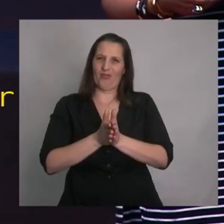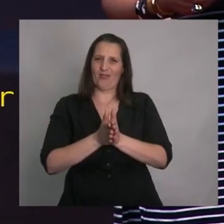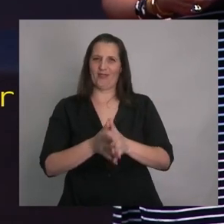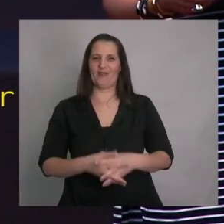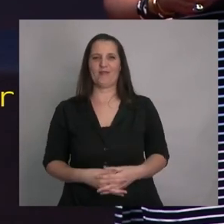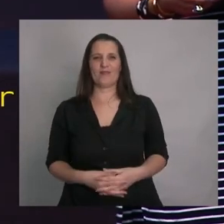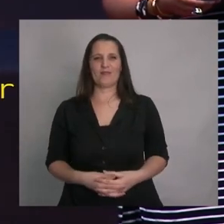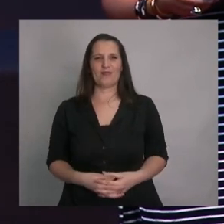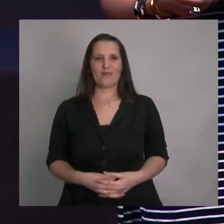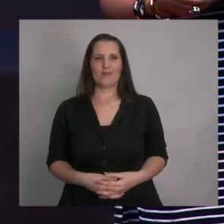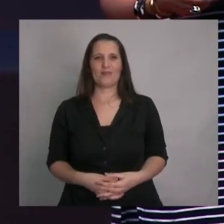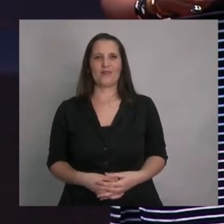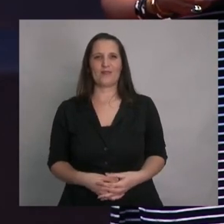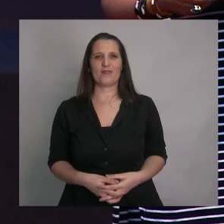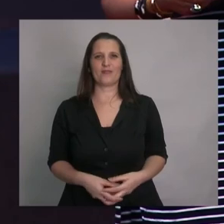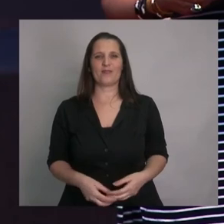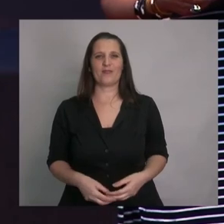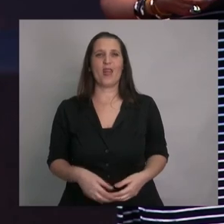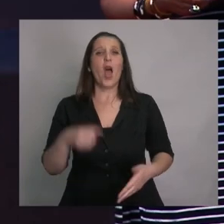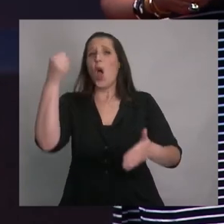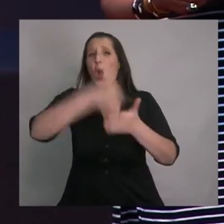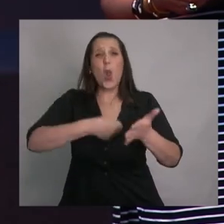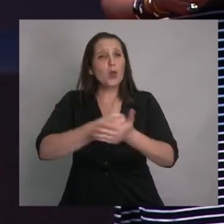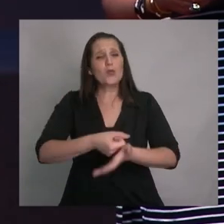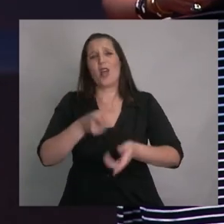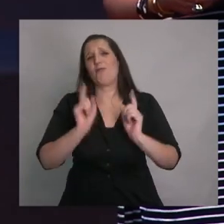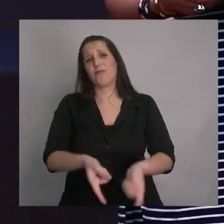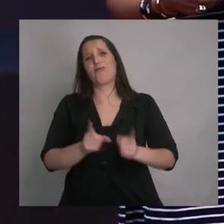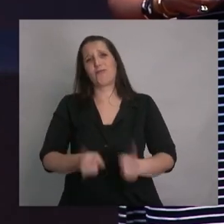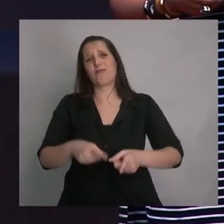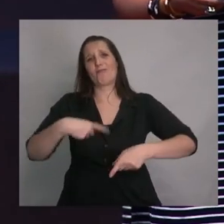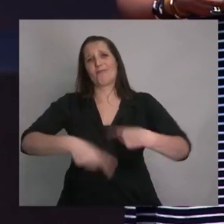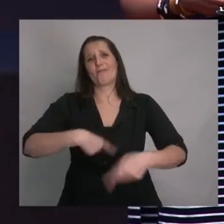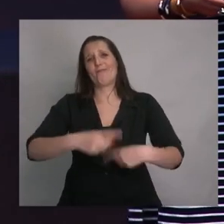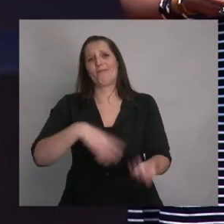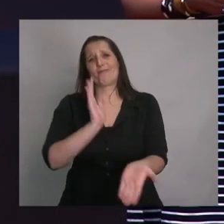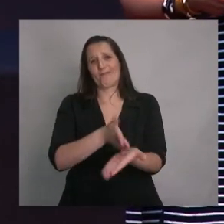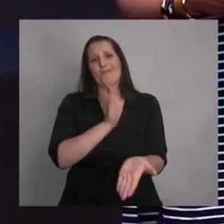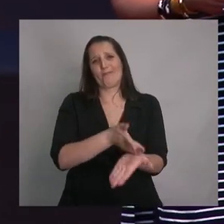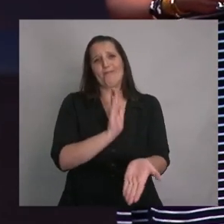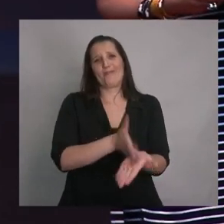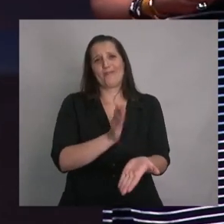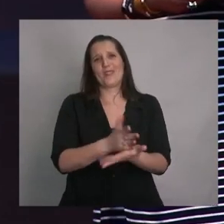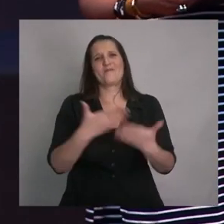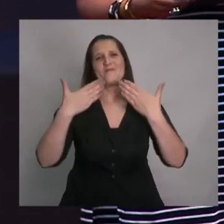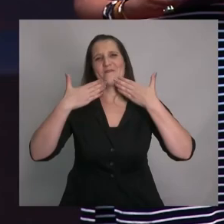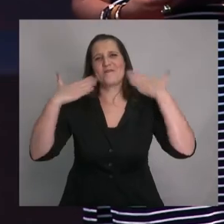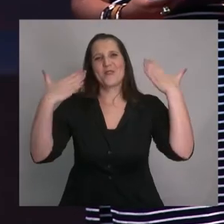juntos destrabó continúa la lucha continúa aunque son machos y sabores